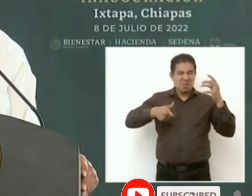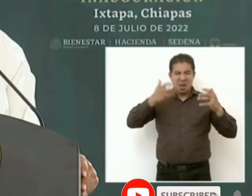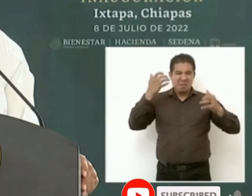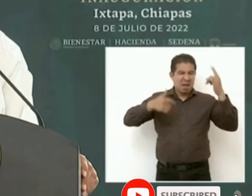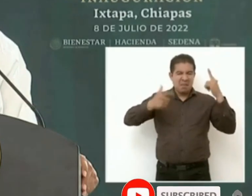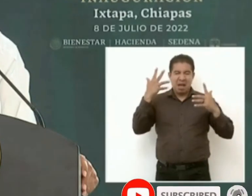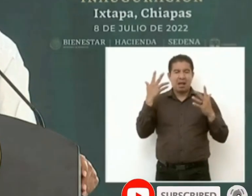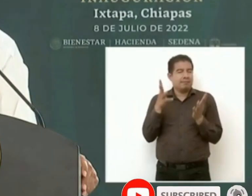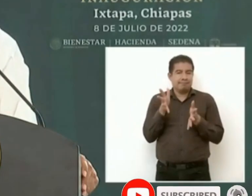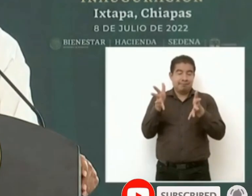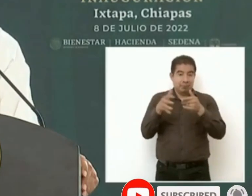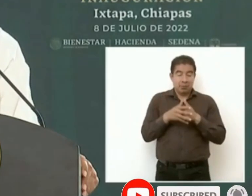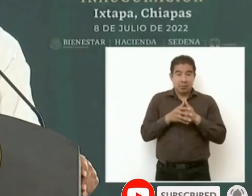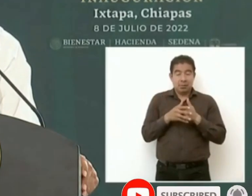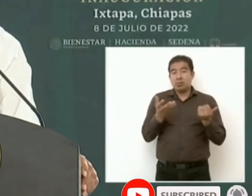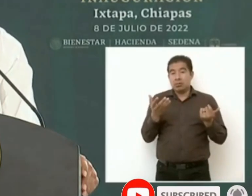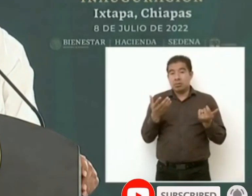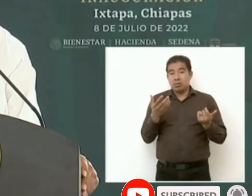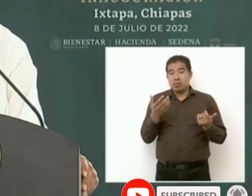precios. Bueno,